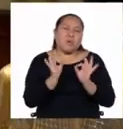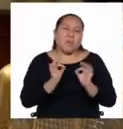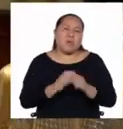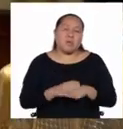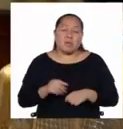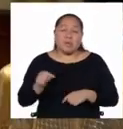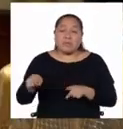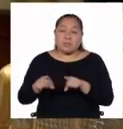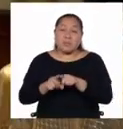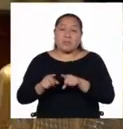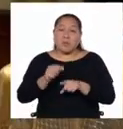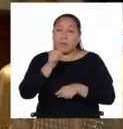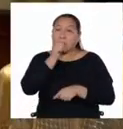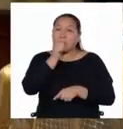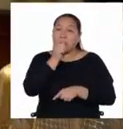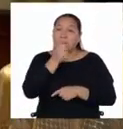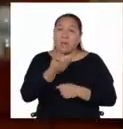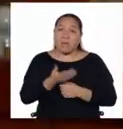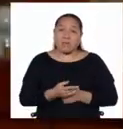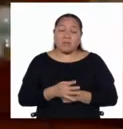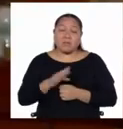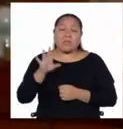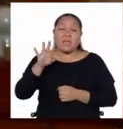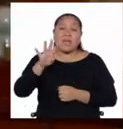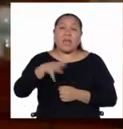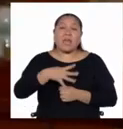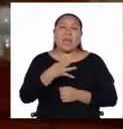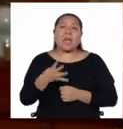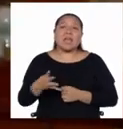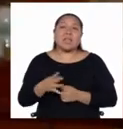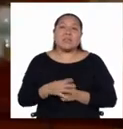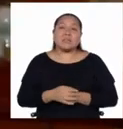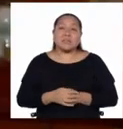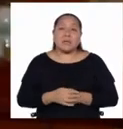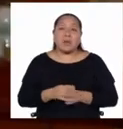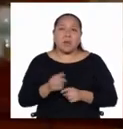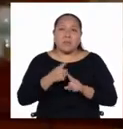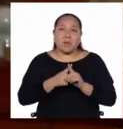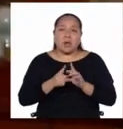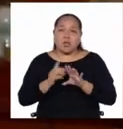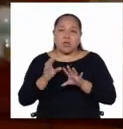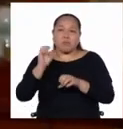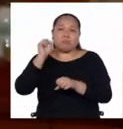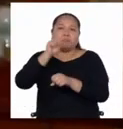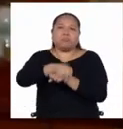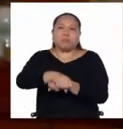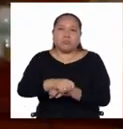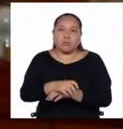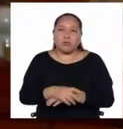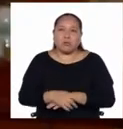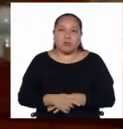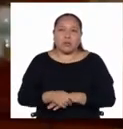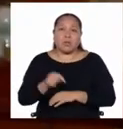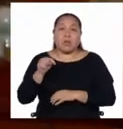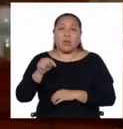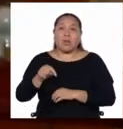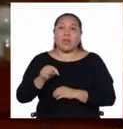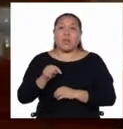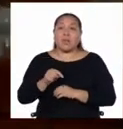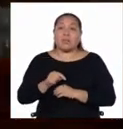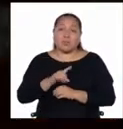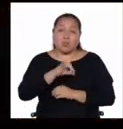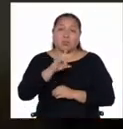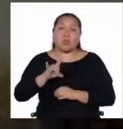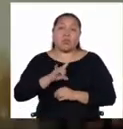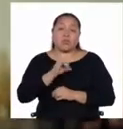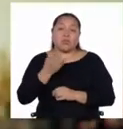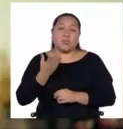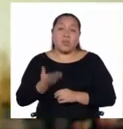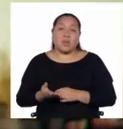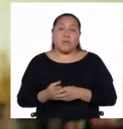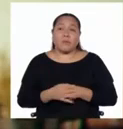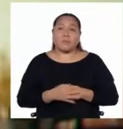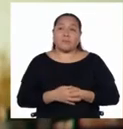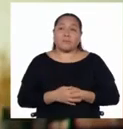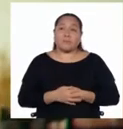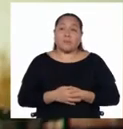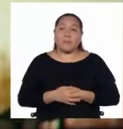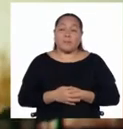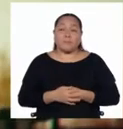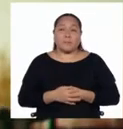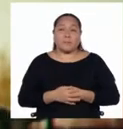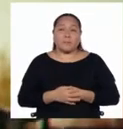privados, ingleses. Por eso no lo destruyeron tanto, porque usaban durante la ocupación de sus ferrocarriles, ¿no?